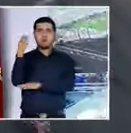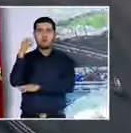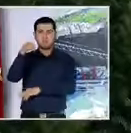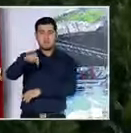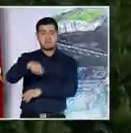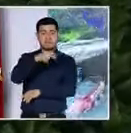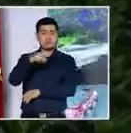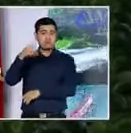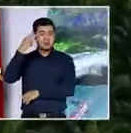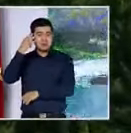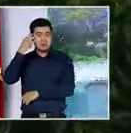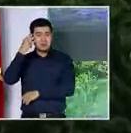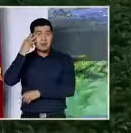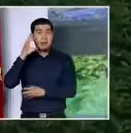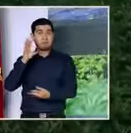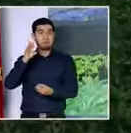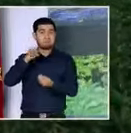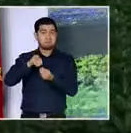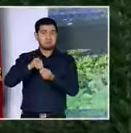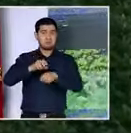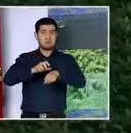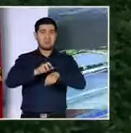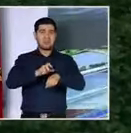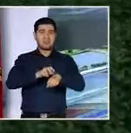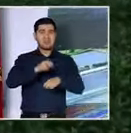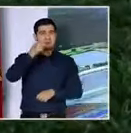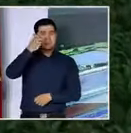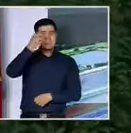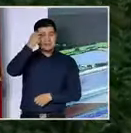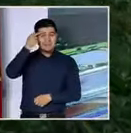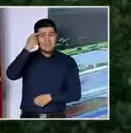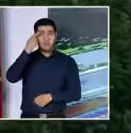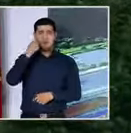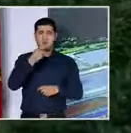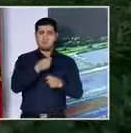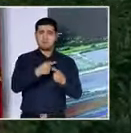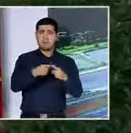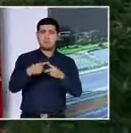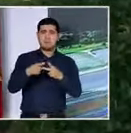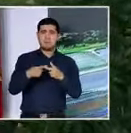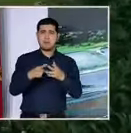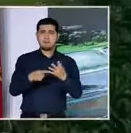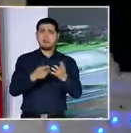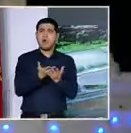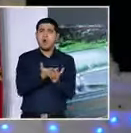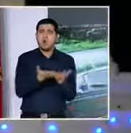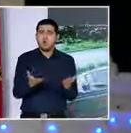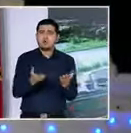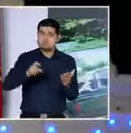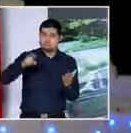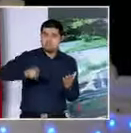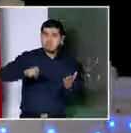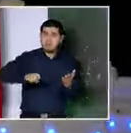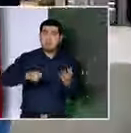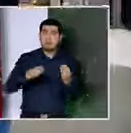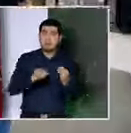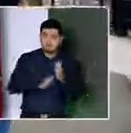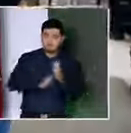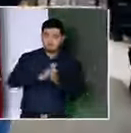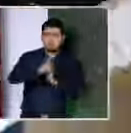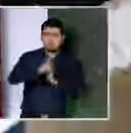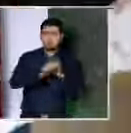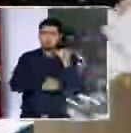el petróleo y la palma, productos insignia necesarios para el desarrollo socioeconómico de toda la población? Aquí el tiempo